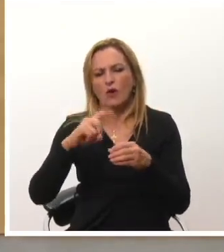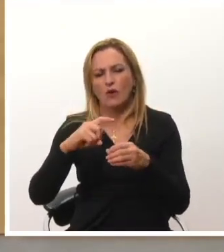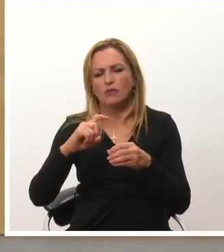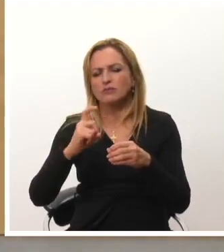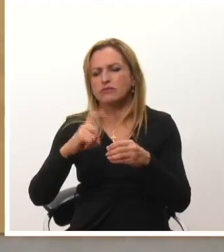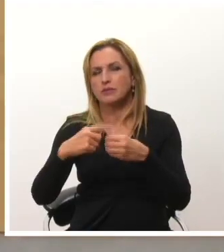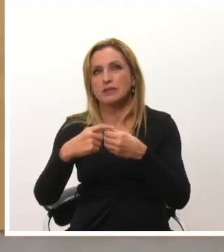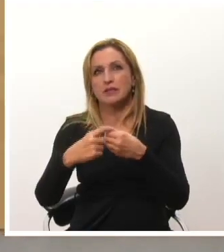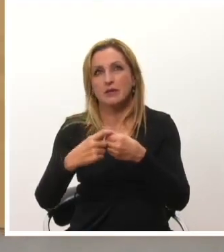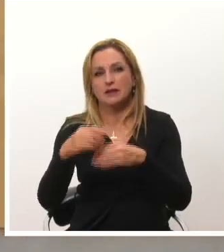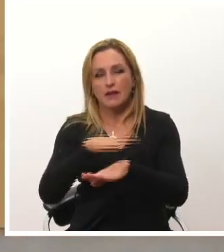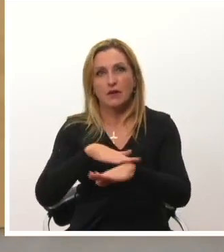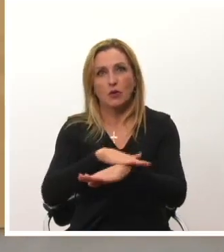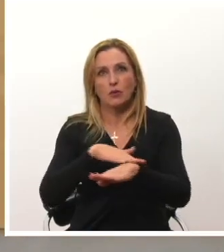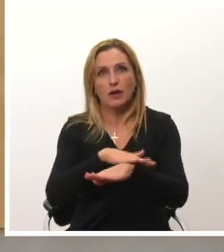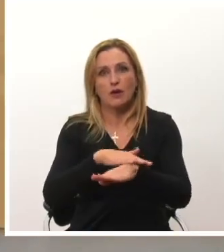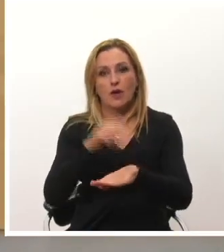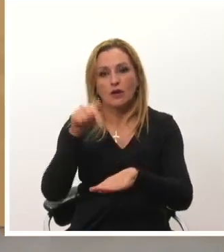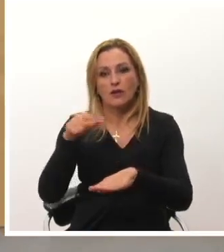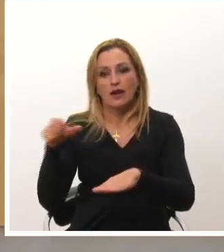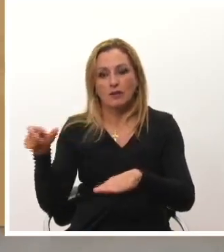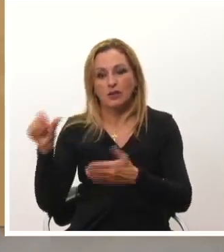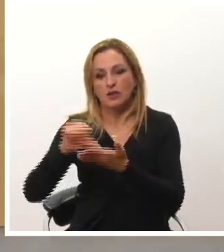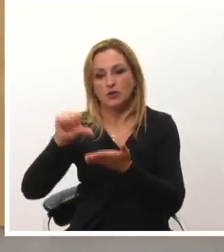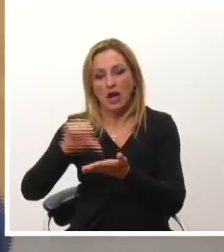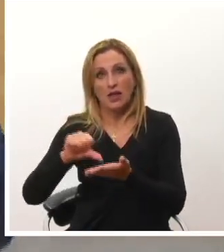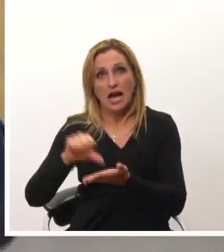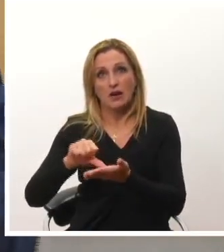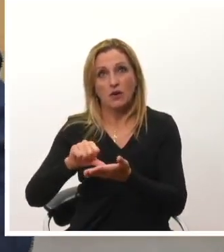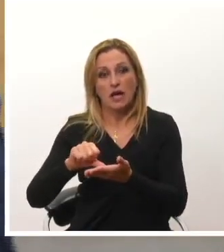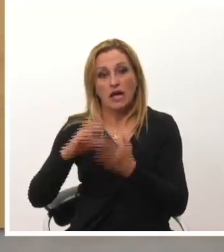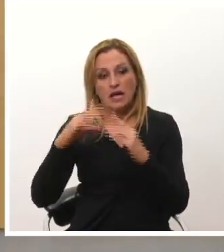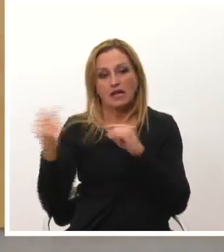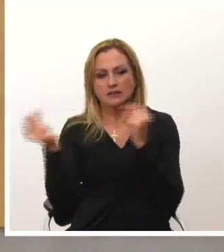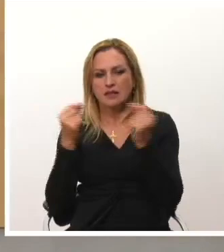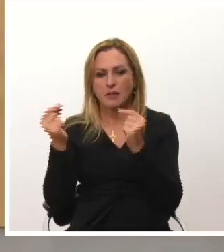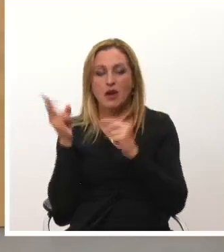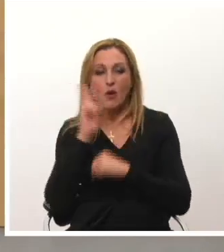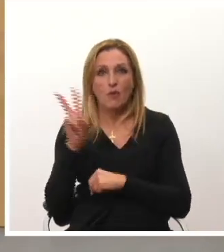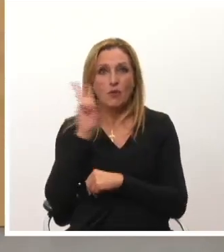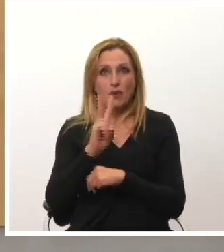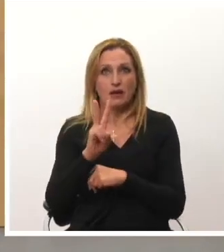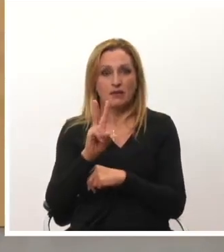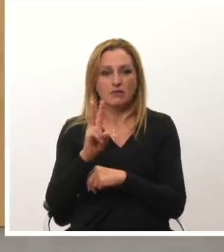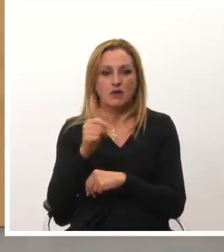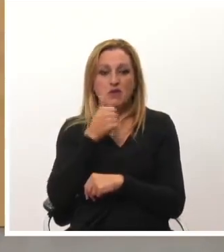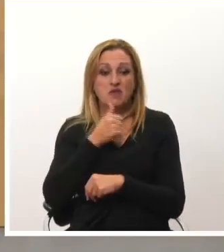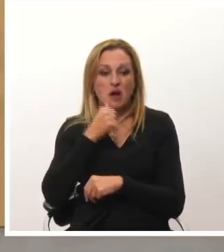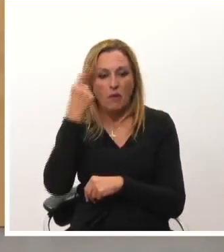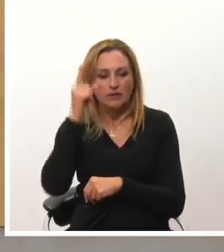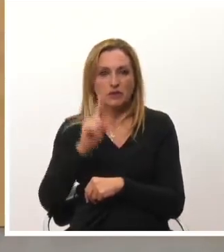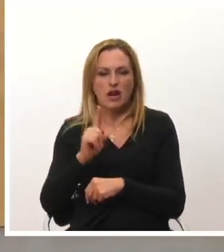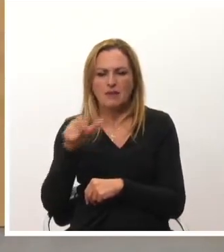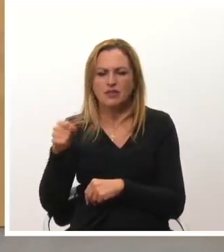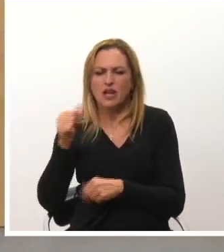cree que a los ciudadanos que están viendo este pleno que no sé si tiene El aguante los pobres para ver este para ver este pleno a usted que los ciudadanos les